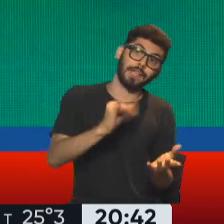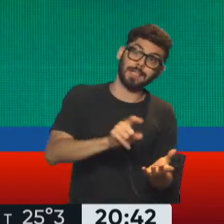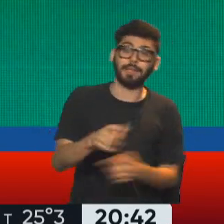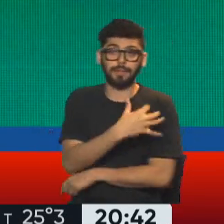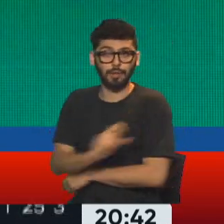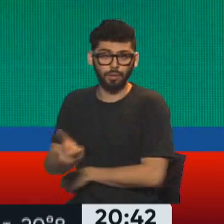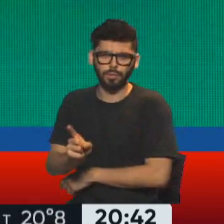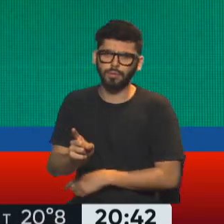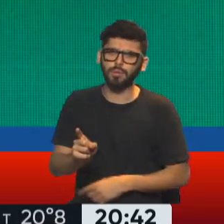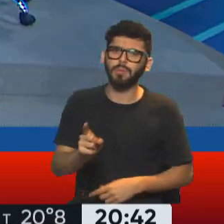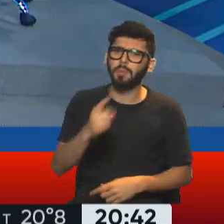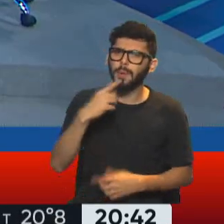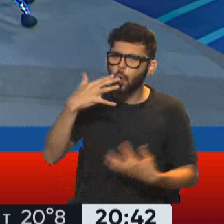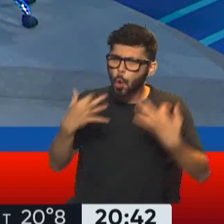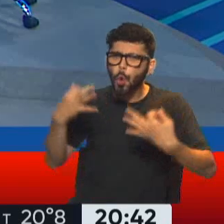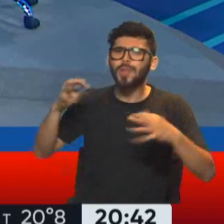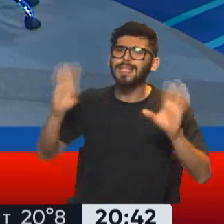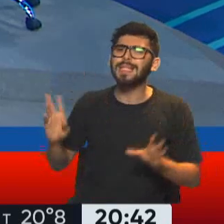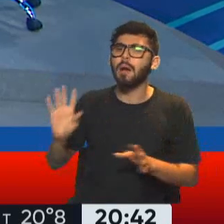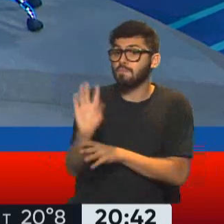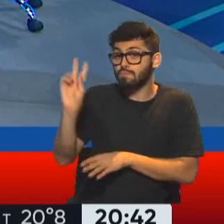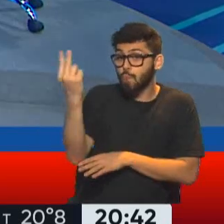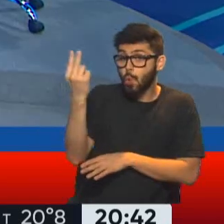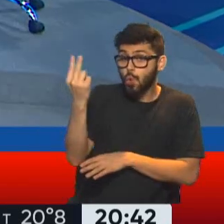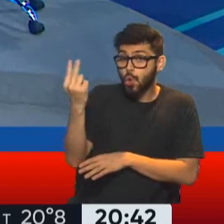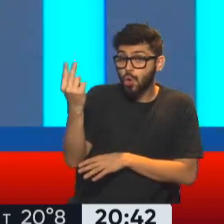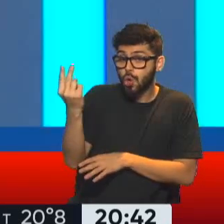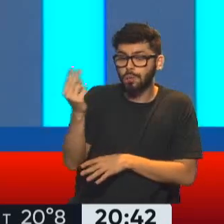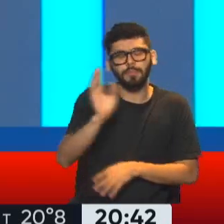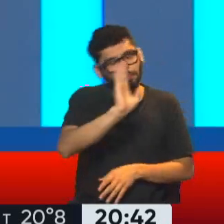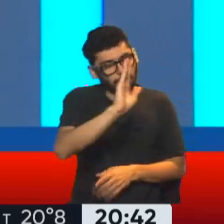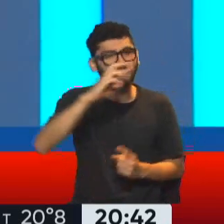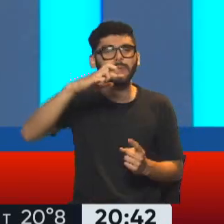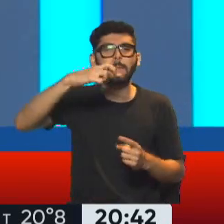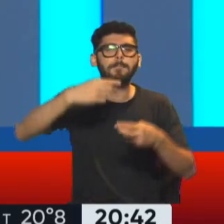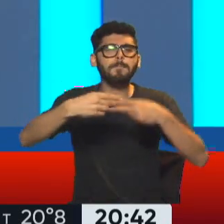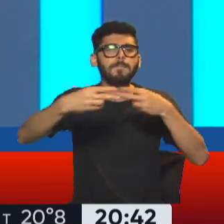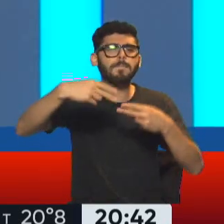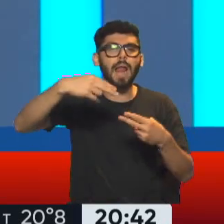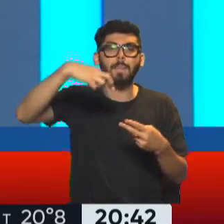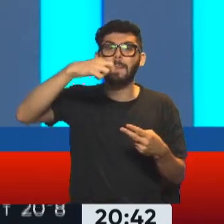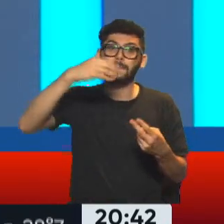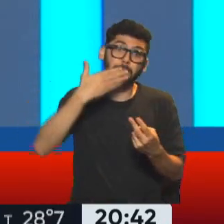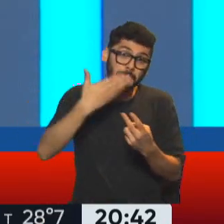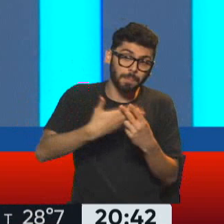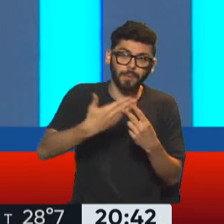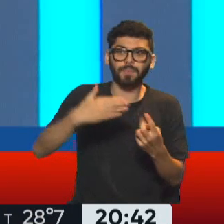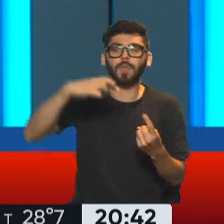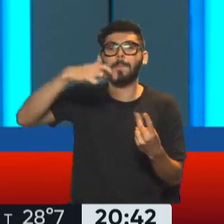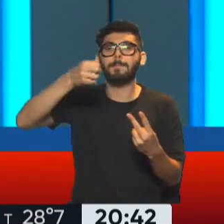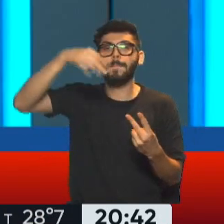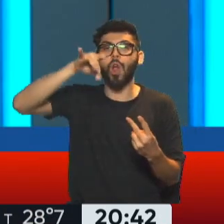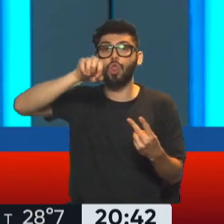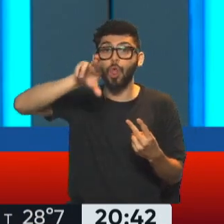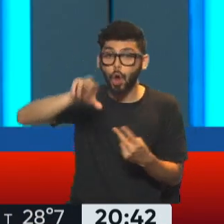Hay quienes... Perdón, Panama Papers, Pandora En Papers, este caso, fuga si de es capitales, absuelto, o sea, hay ¿vas a